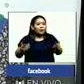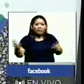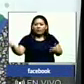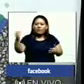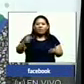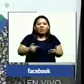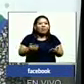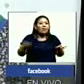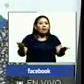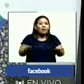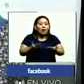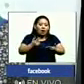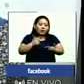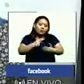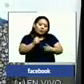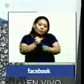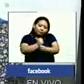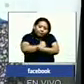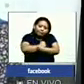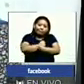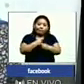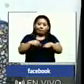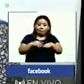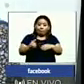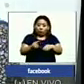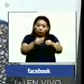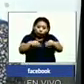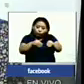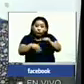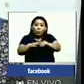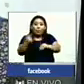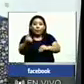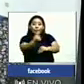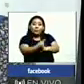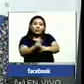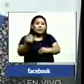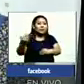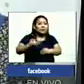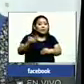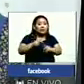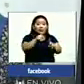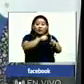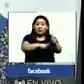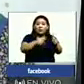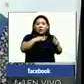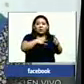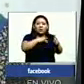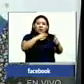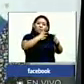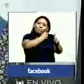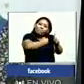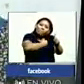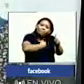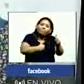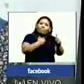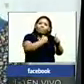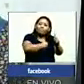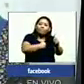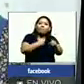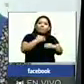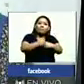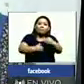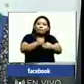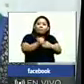vienen y hacen algo con cariño para los que más lo necesitan, que están pasando ese dolor de